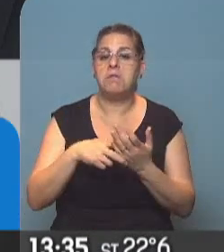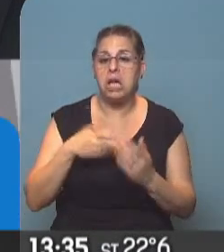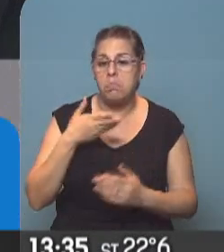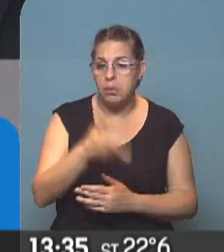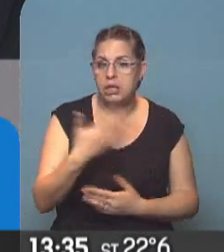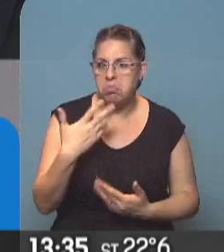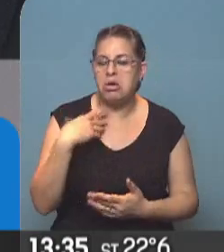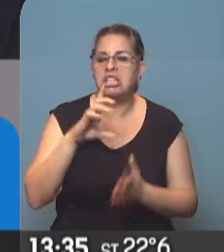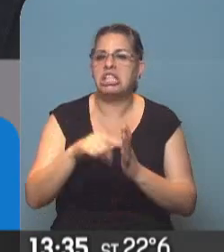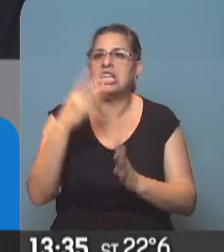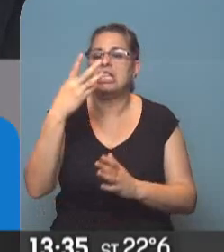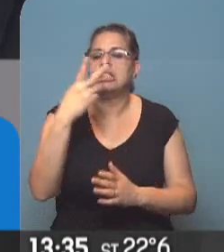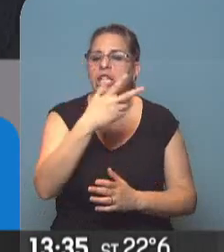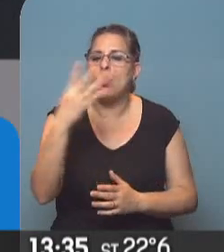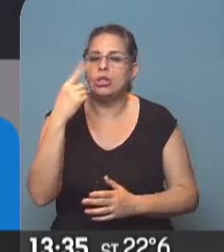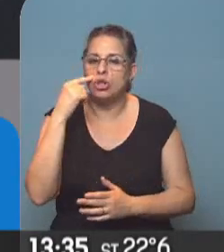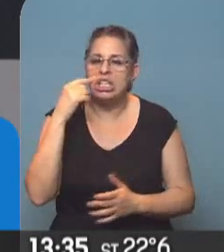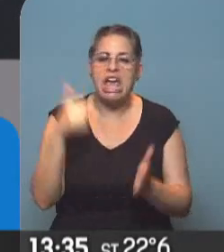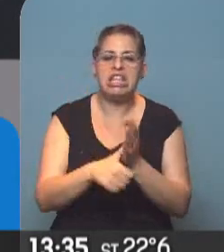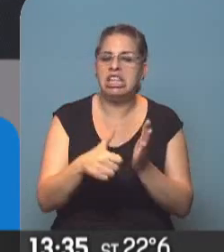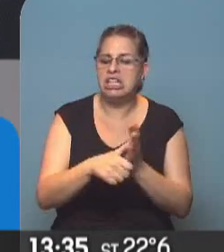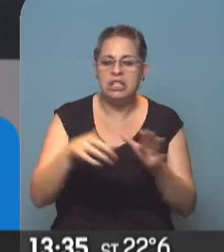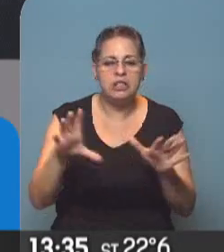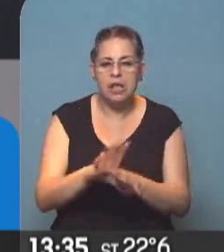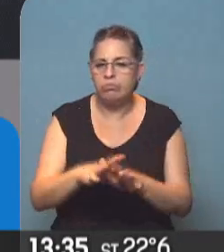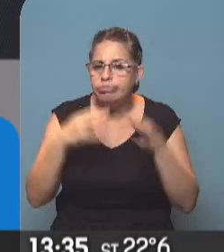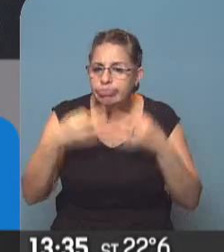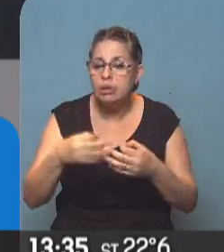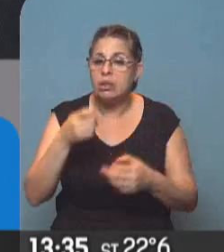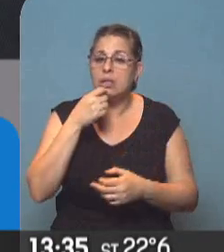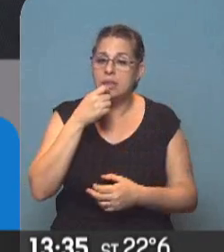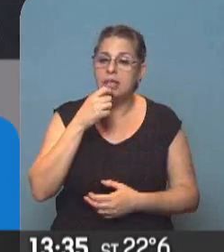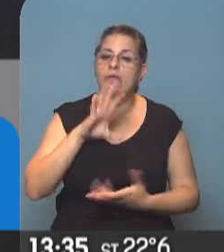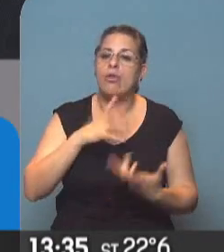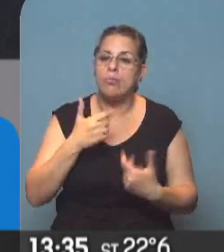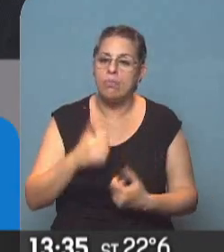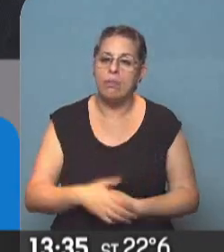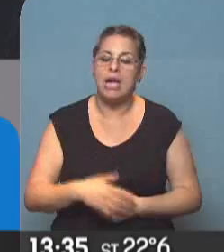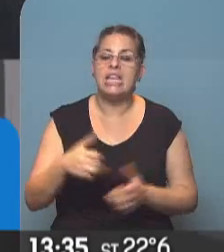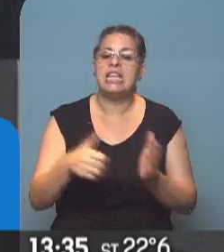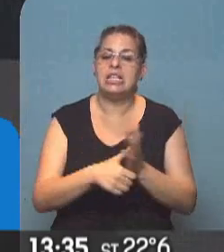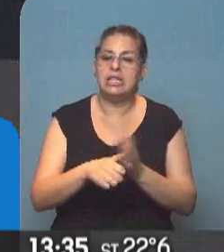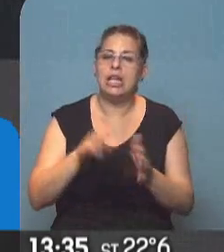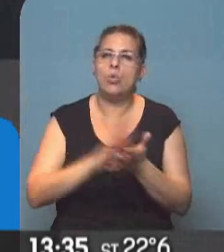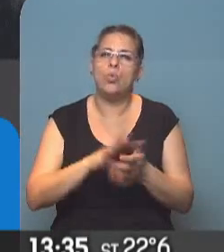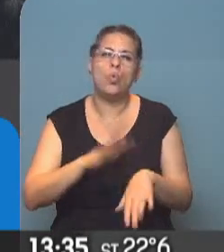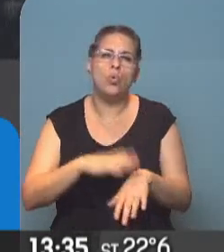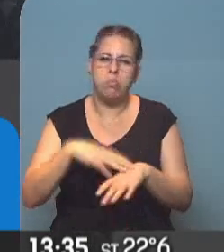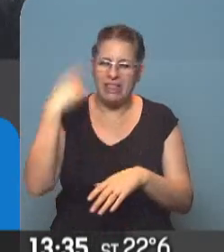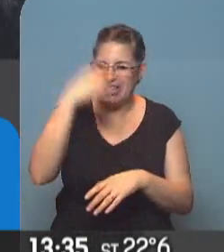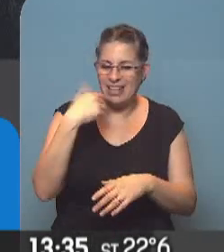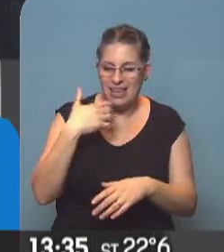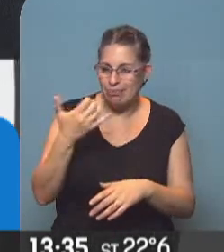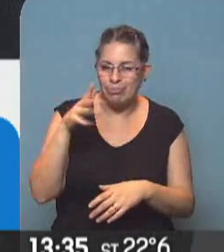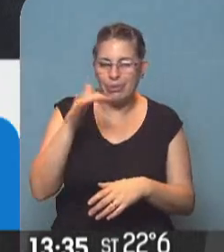o 4 días la identidad final. O sea, si no resulta, aparte, por ejemplo, morfológica, la parte de identidad por el rostro o la identidad que